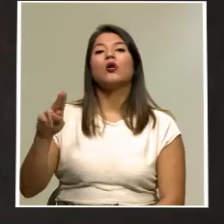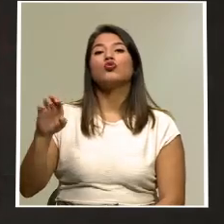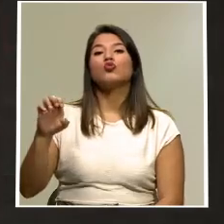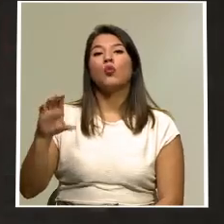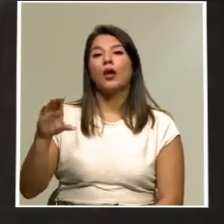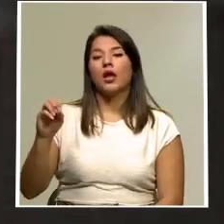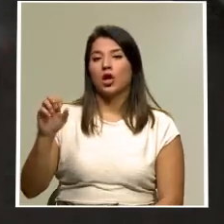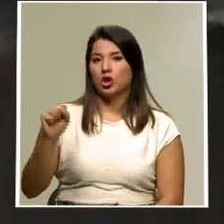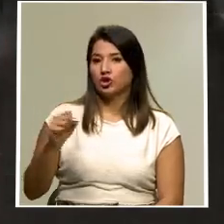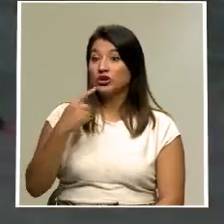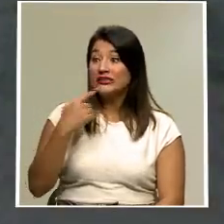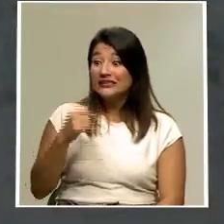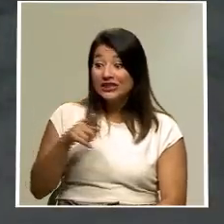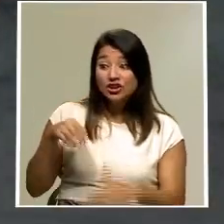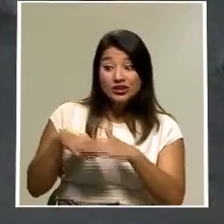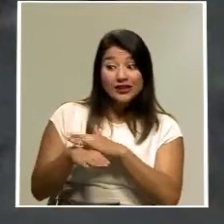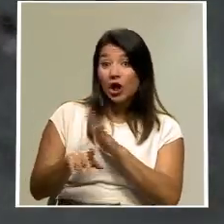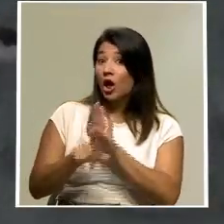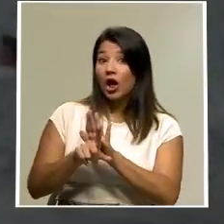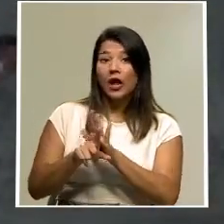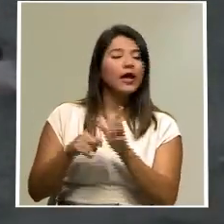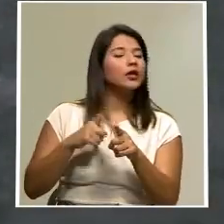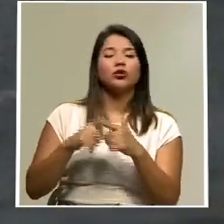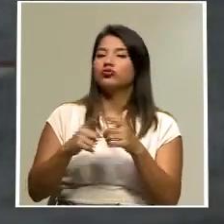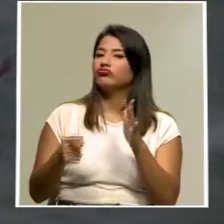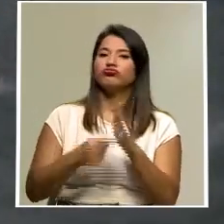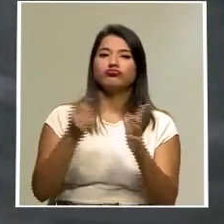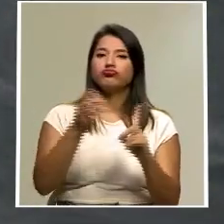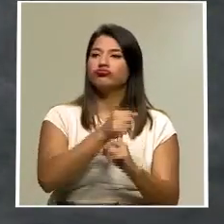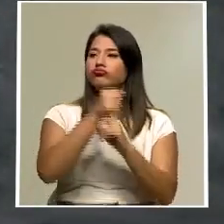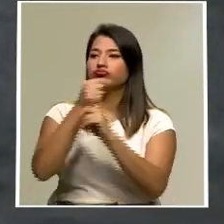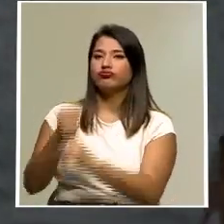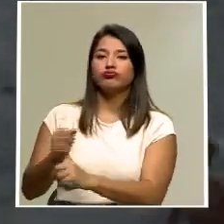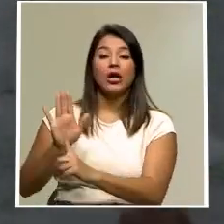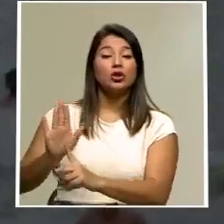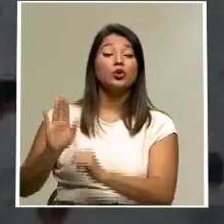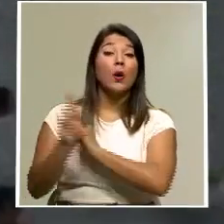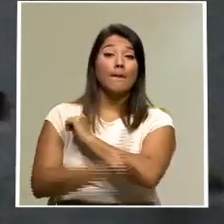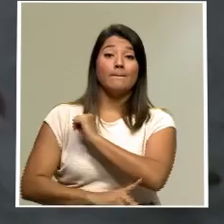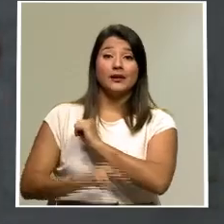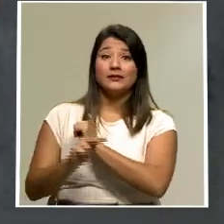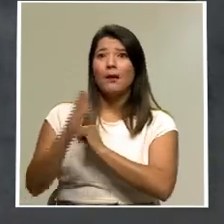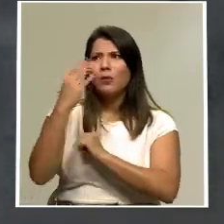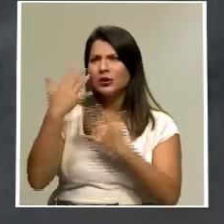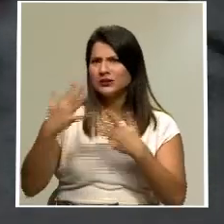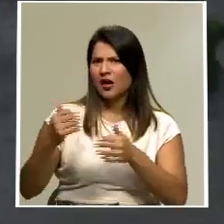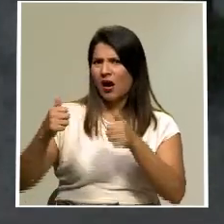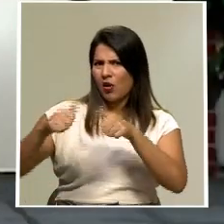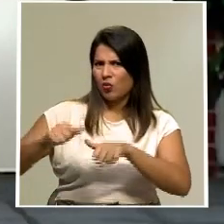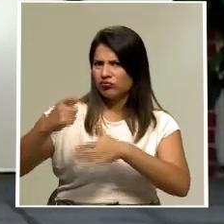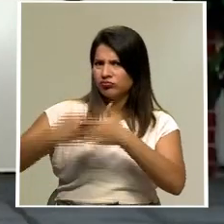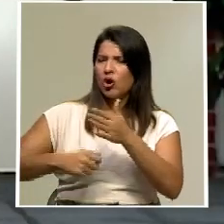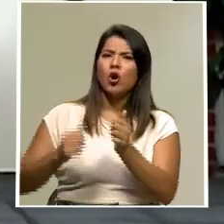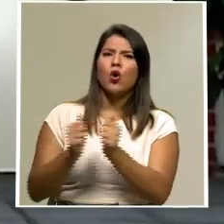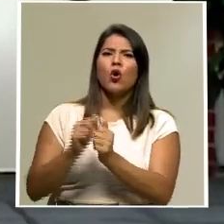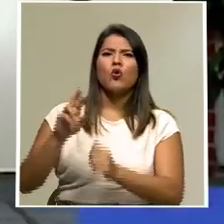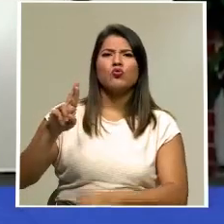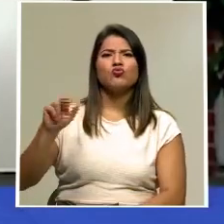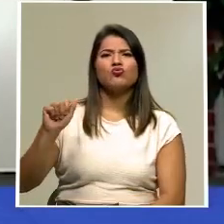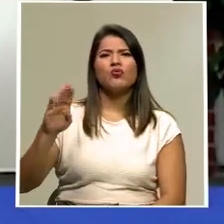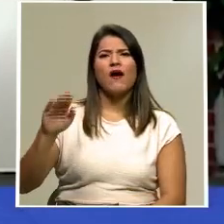inmediatamente todo aquel que haya entrado irregularmente, según los acuerdos firmados con Rabat desde hace años. Esta